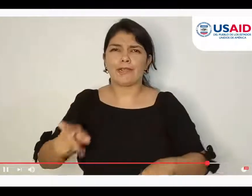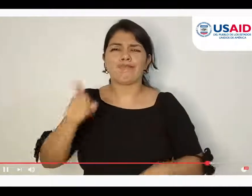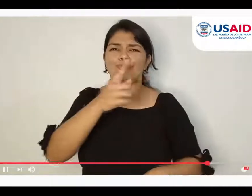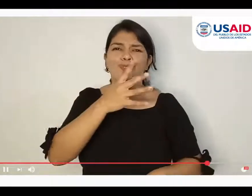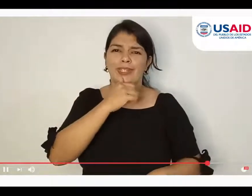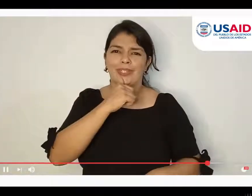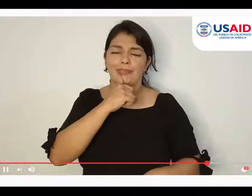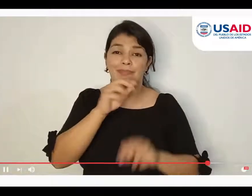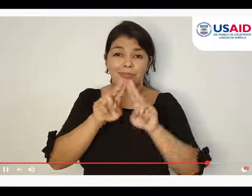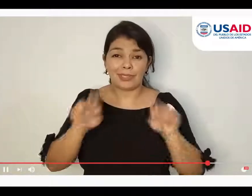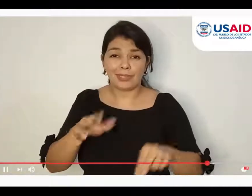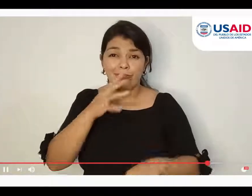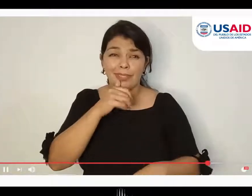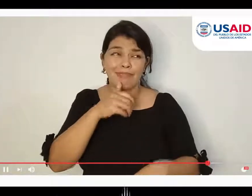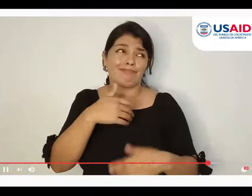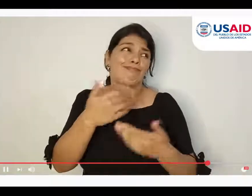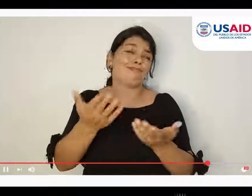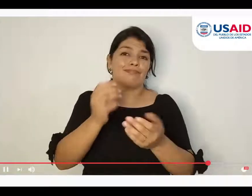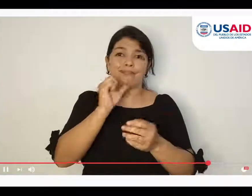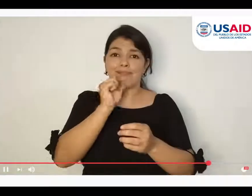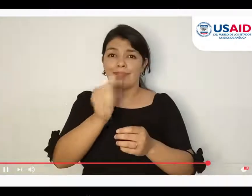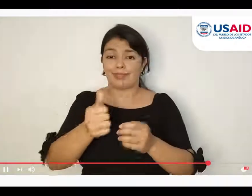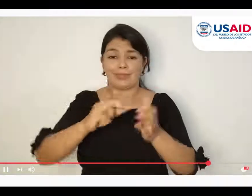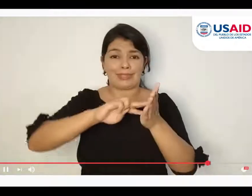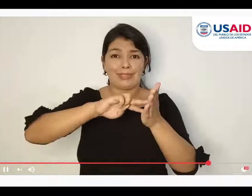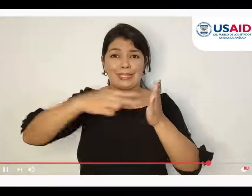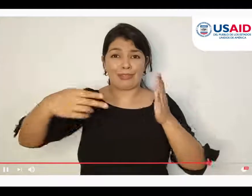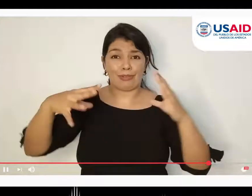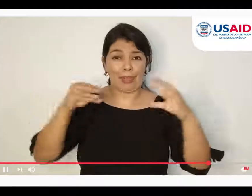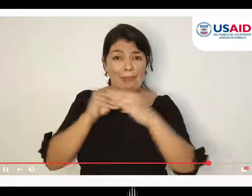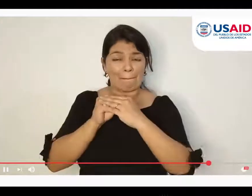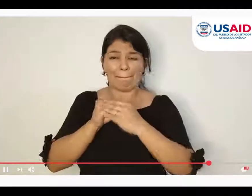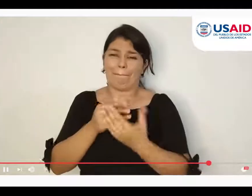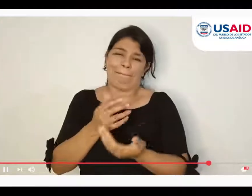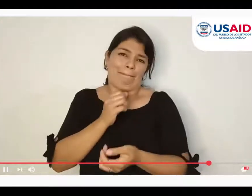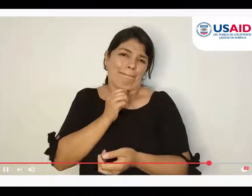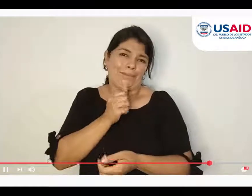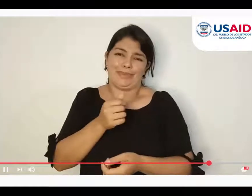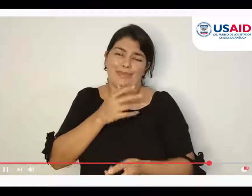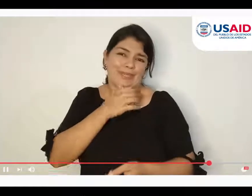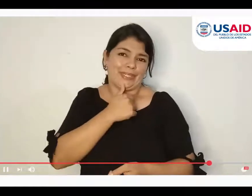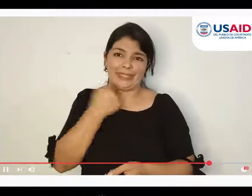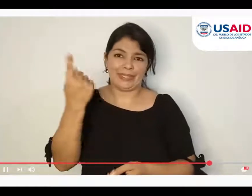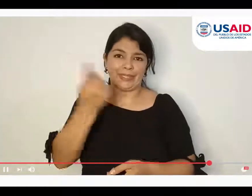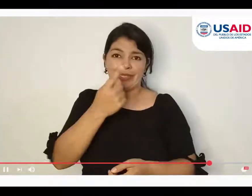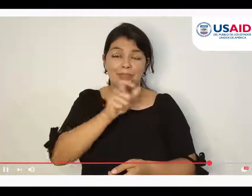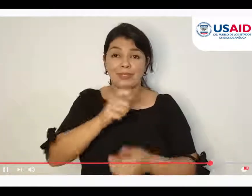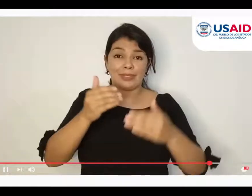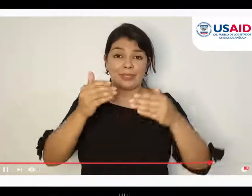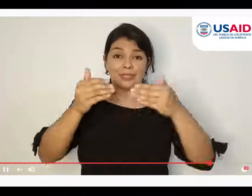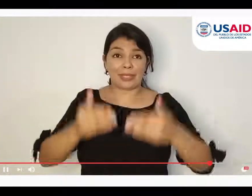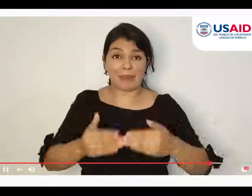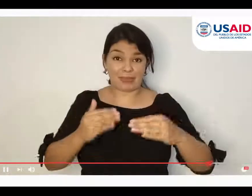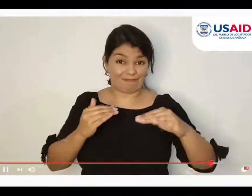llegado. Entonces, pues si no ha llegado el Internet, menos ha llegado la tecnología adaptada y menos las personas con discapacidad están equiparadas